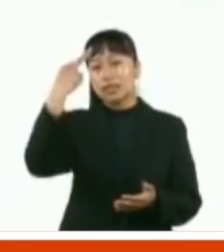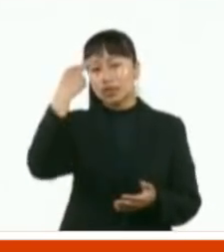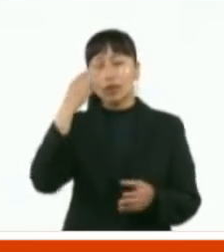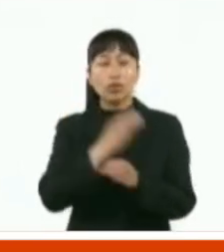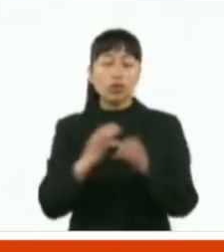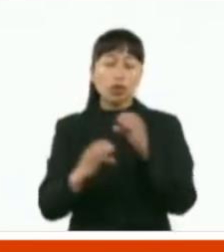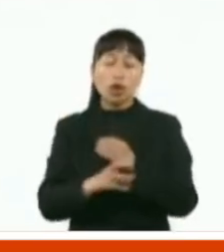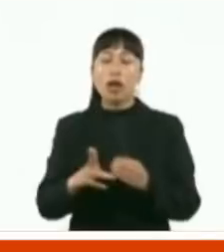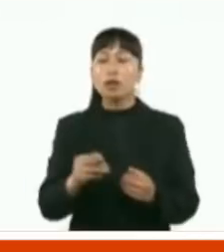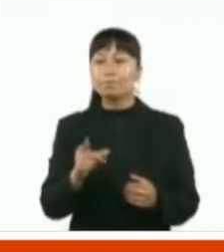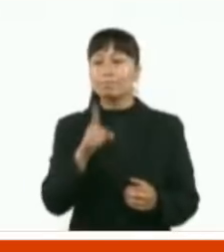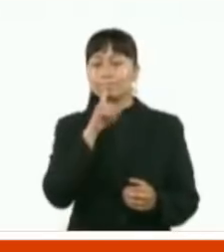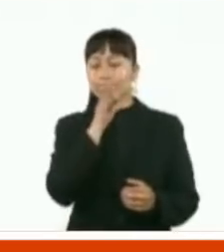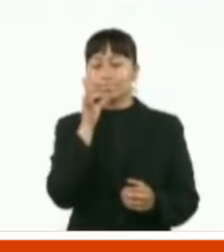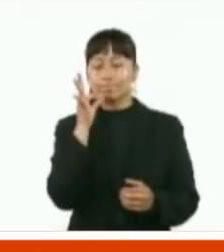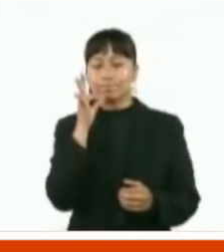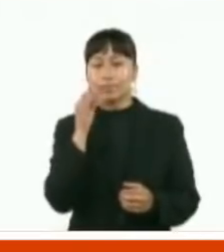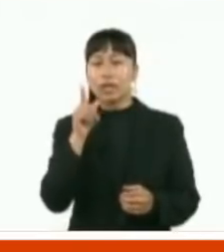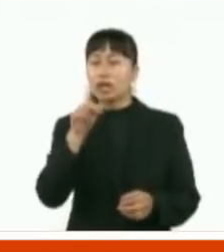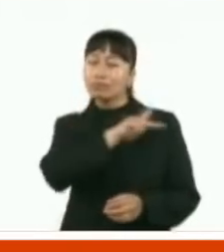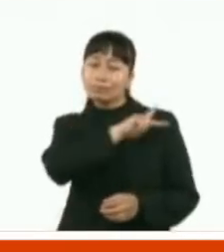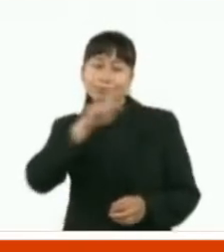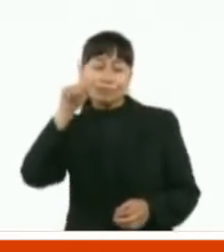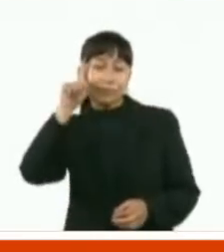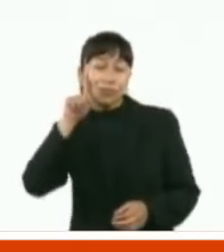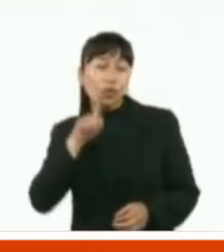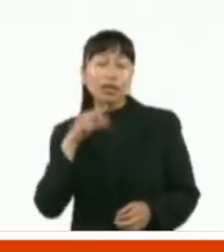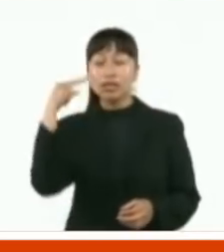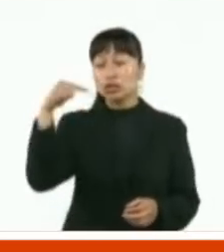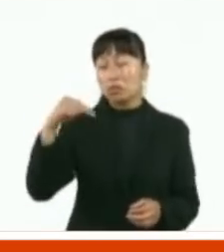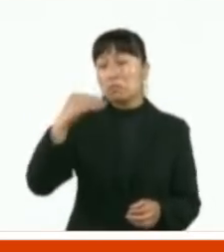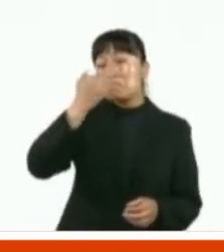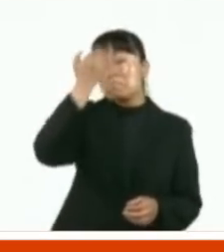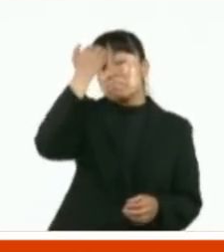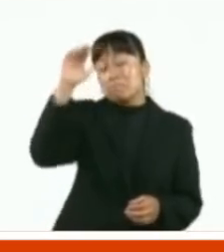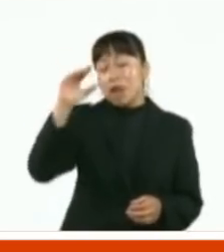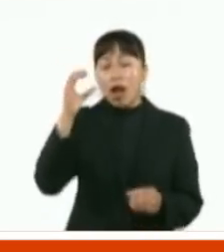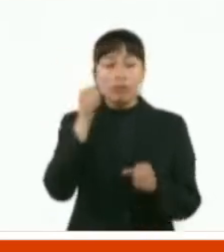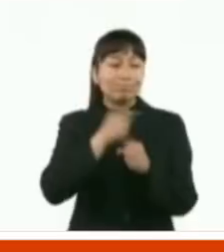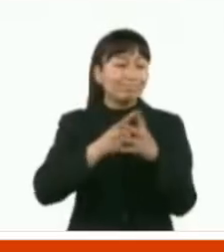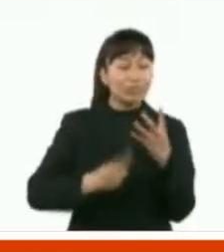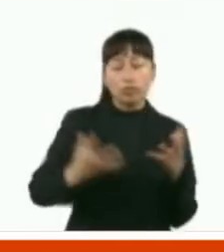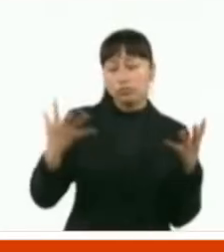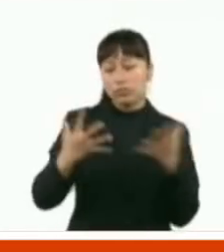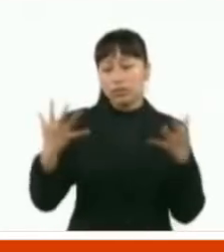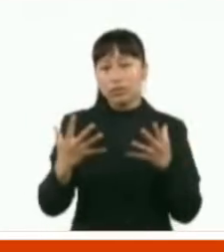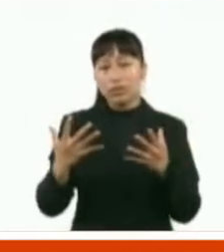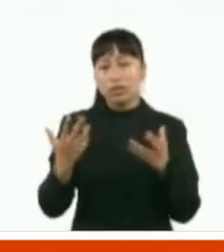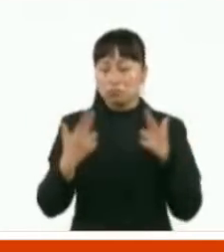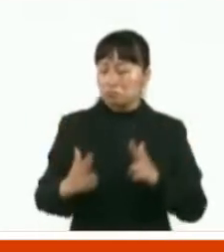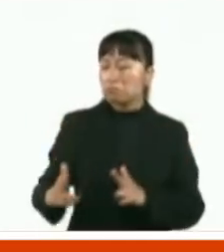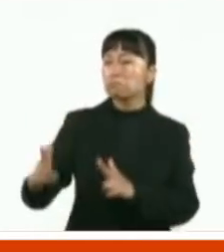dijeron. Así que todas las mujeres de la historia que no sabemos sus nombres, que no sabemos sus méritos fehacientemente, son dignas de